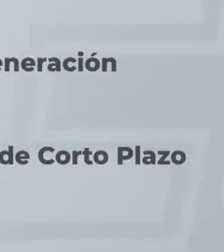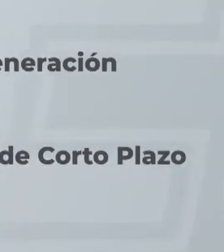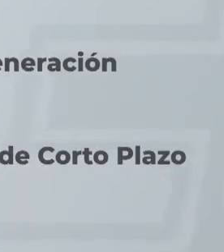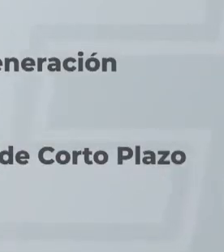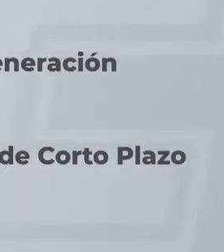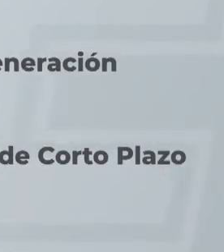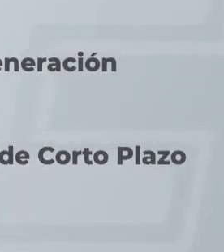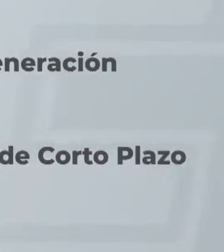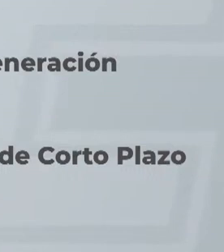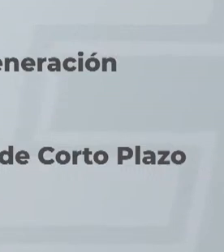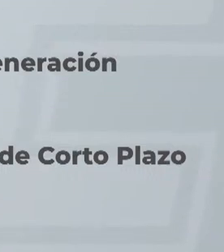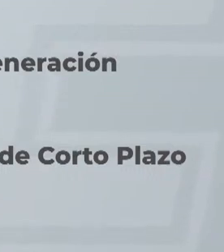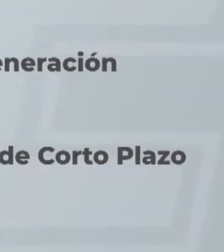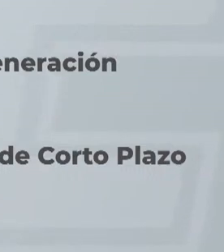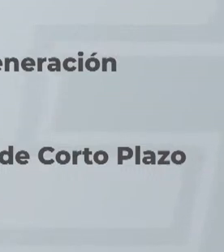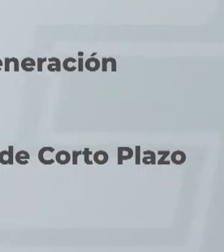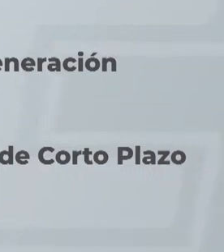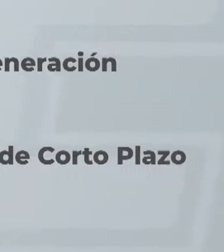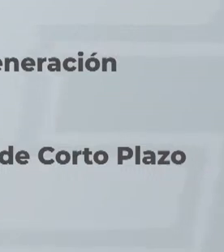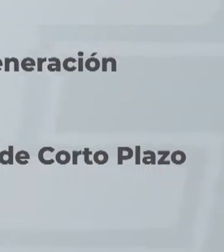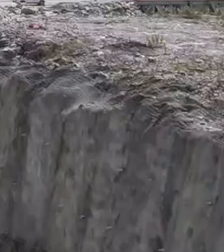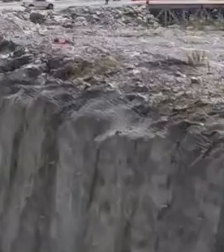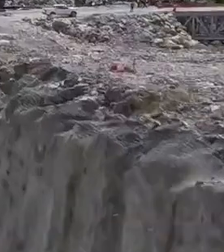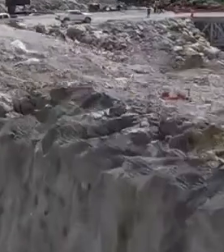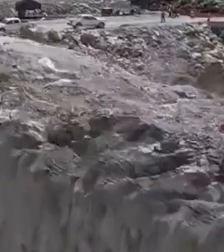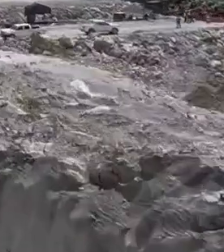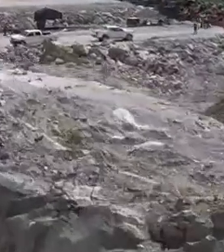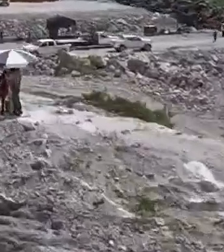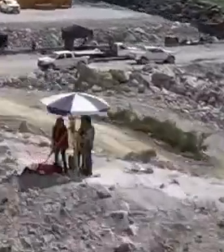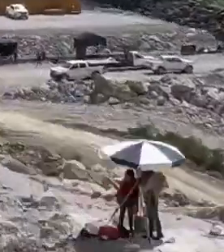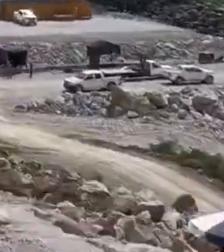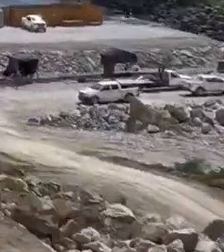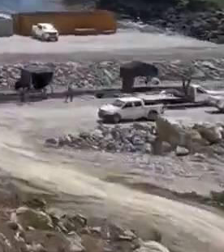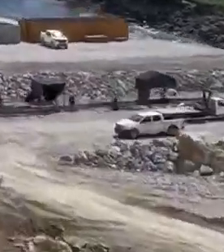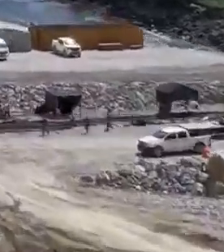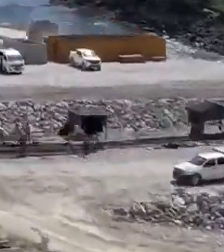Energías limpias, proyectos fotovoltaicos e hidroeléctricos.